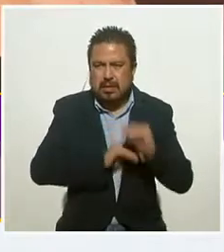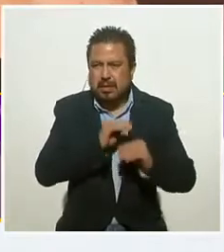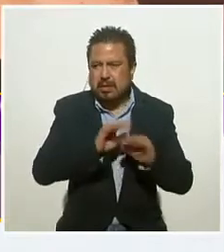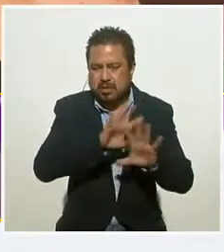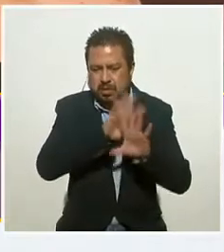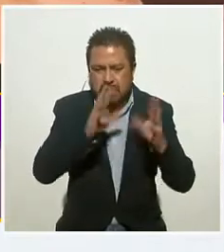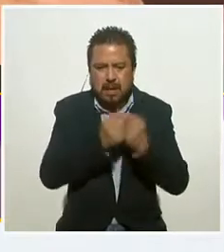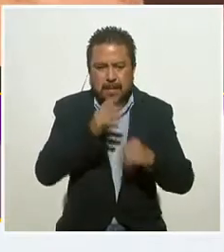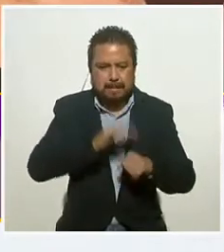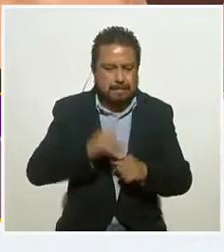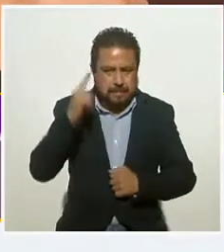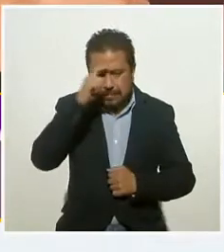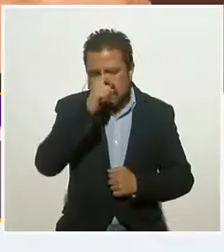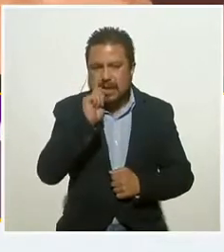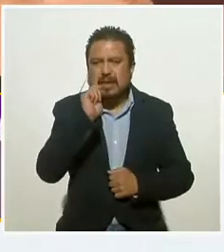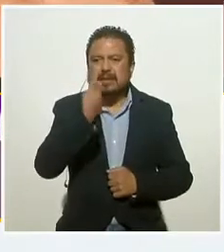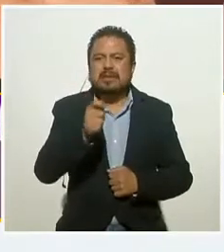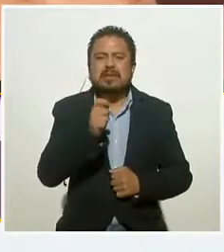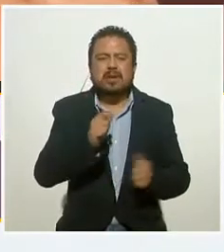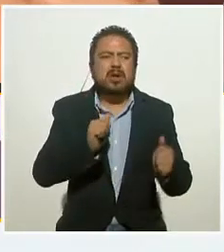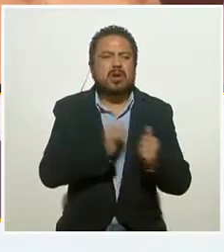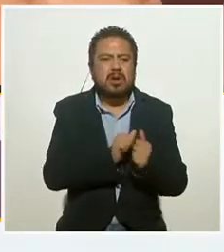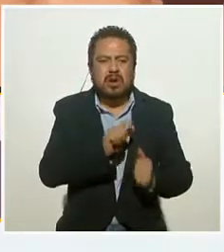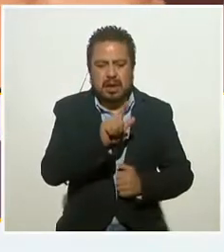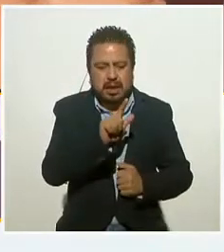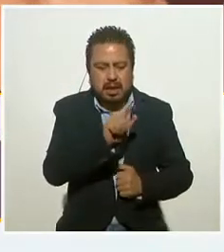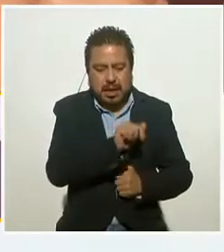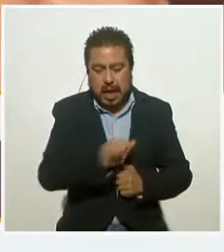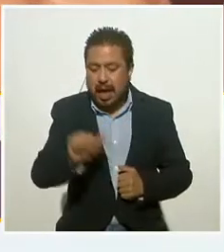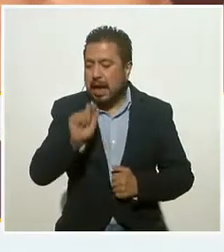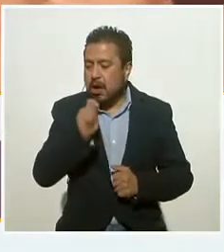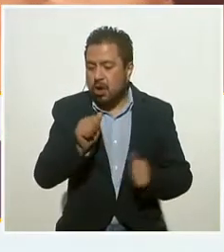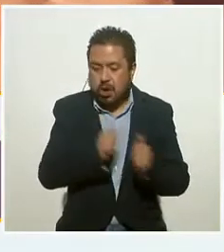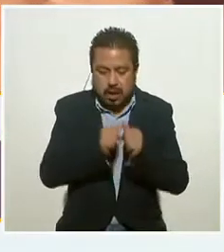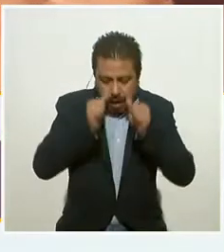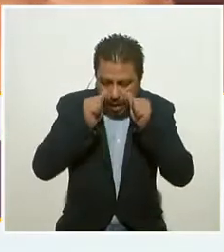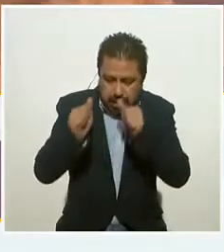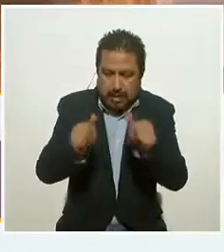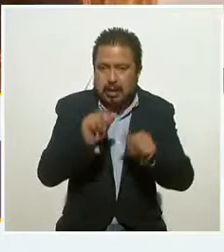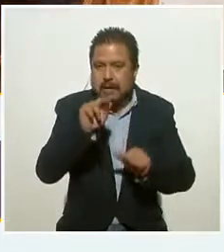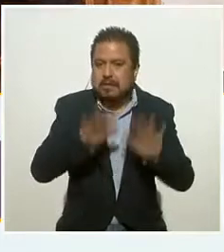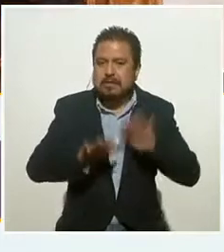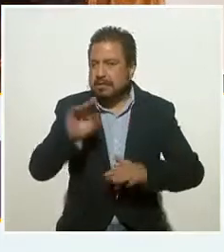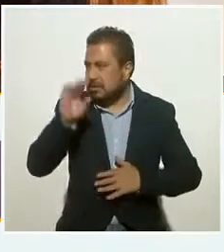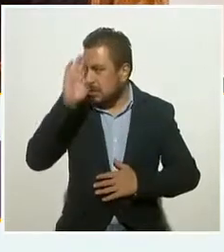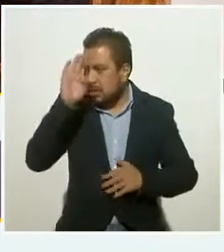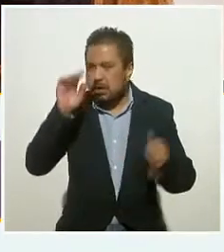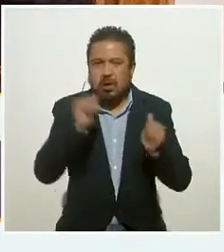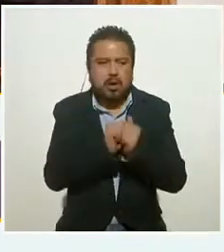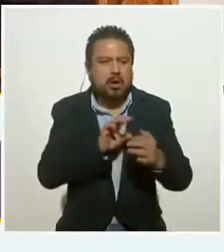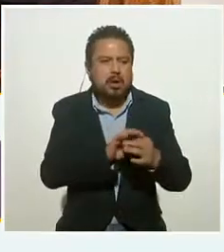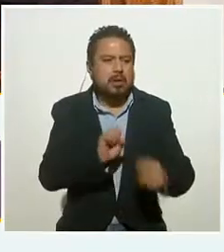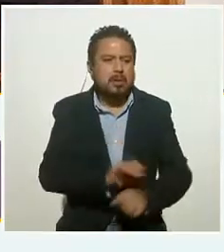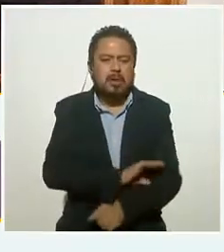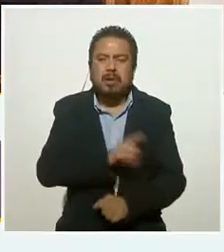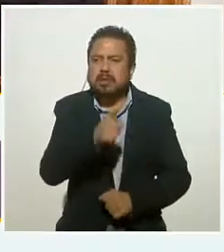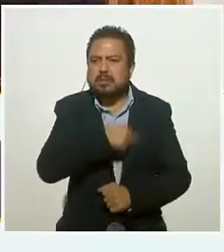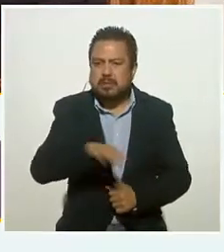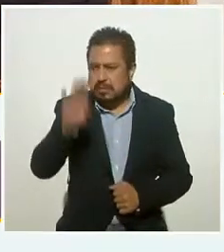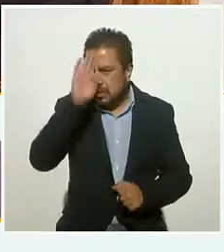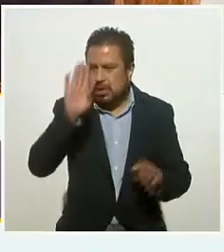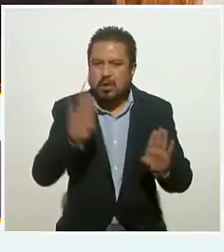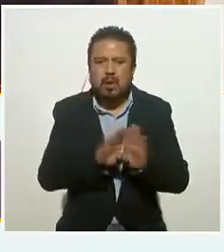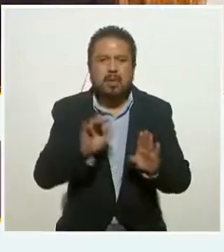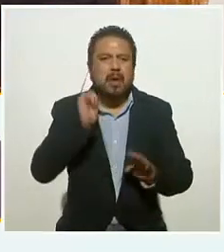más complejas. La A tiene que ver con la atención. A veces no pensamos en esto como una habilidad socioemocional, lo pensamos más bien como